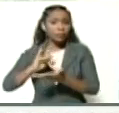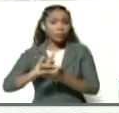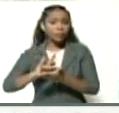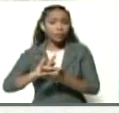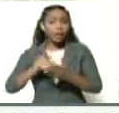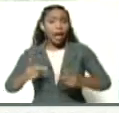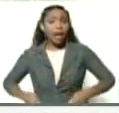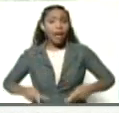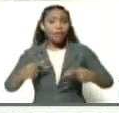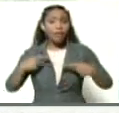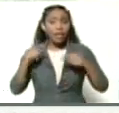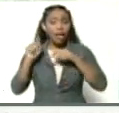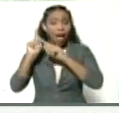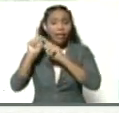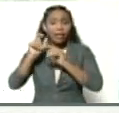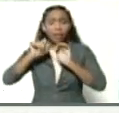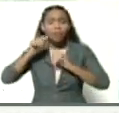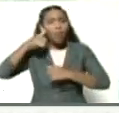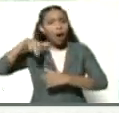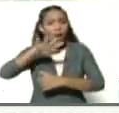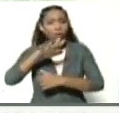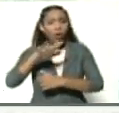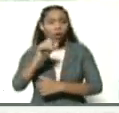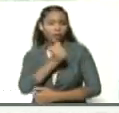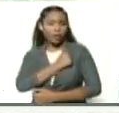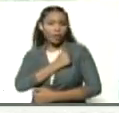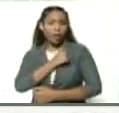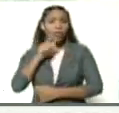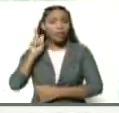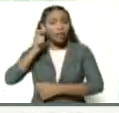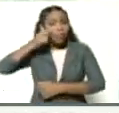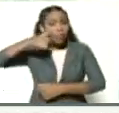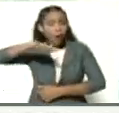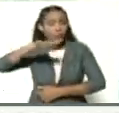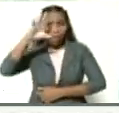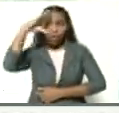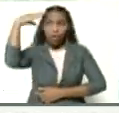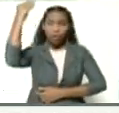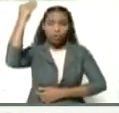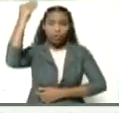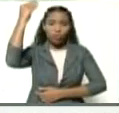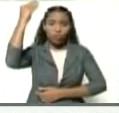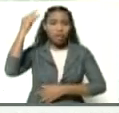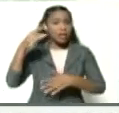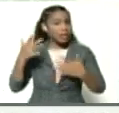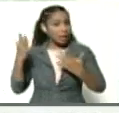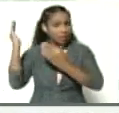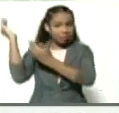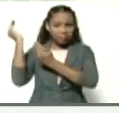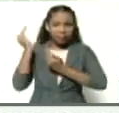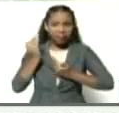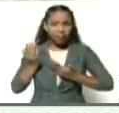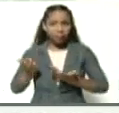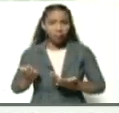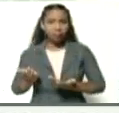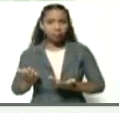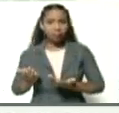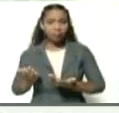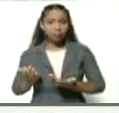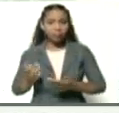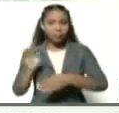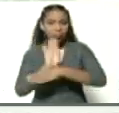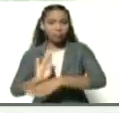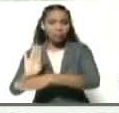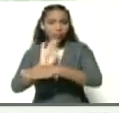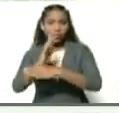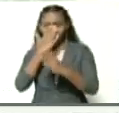la vida de este pueblo cristiano, de este pueblo de Dios, y que nos traiga la